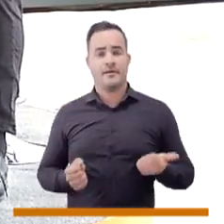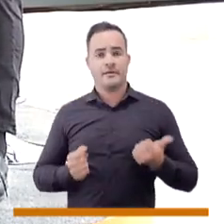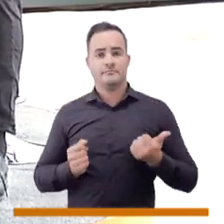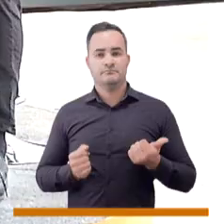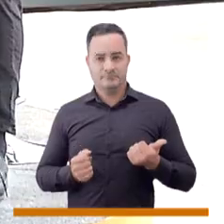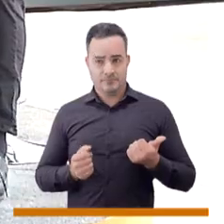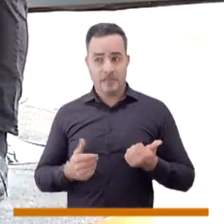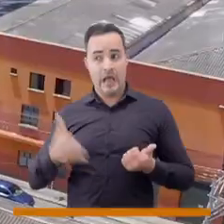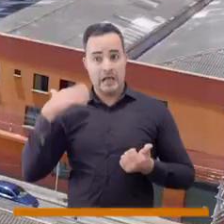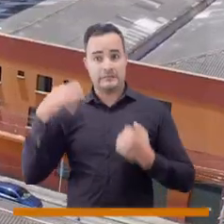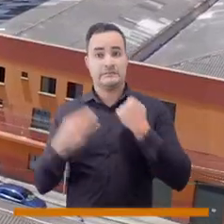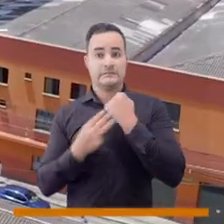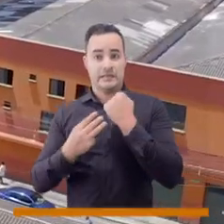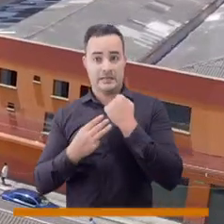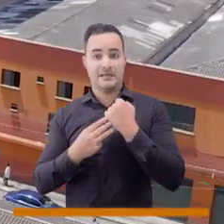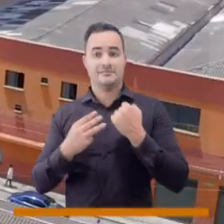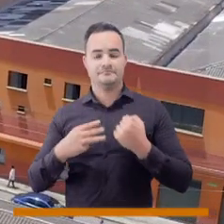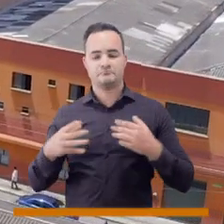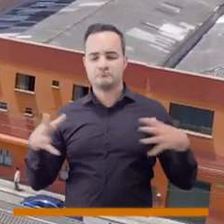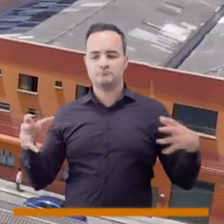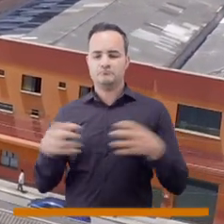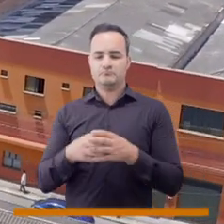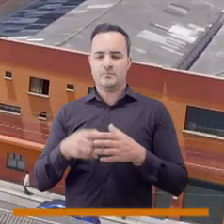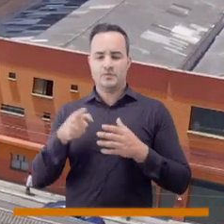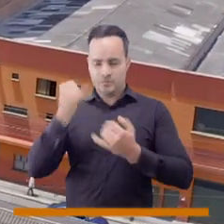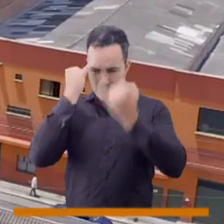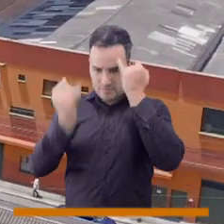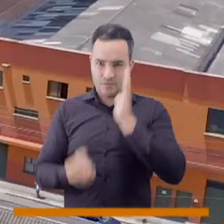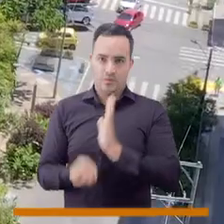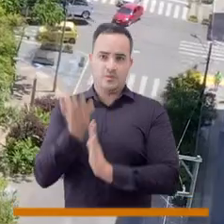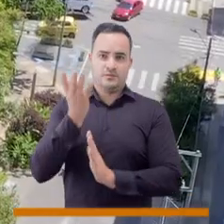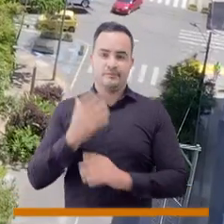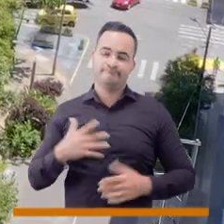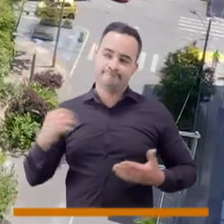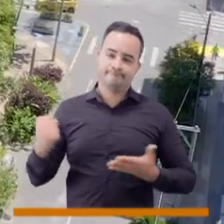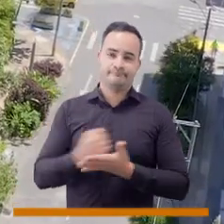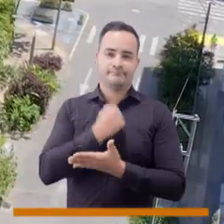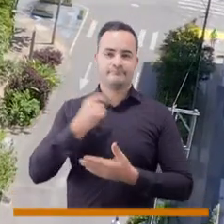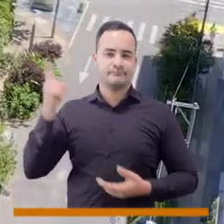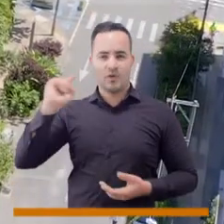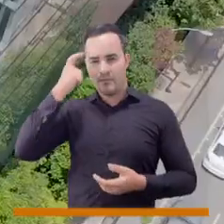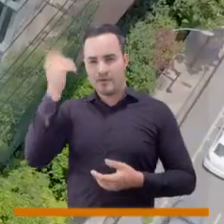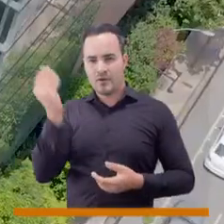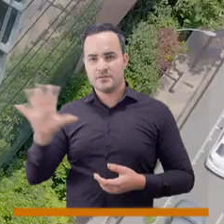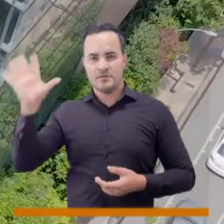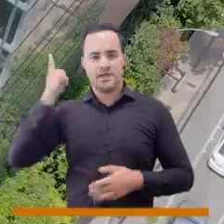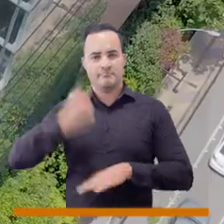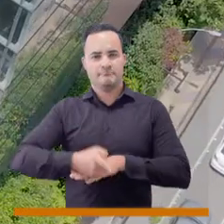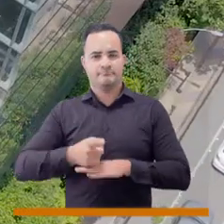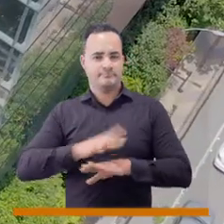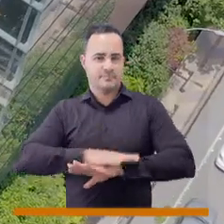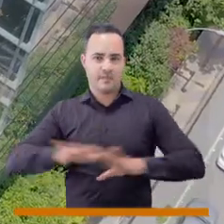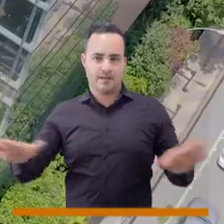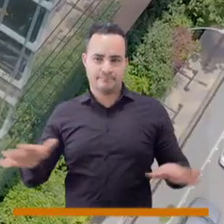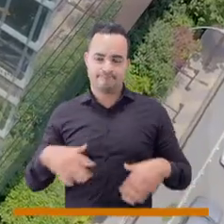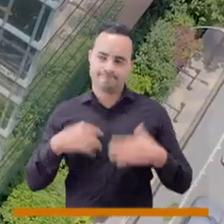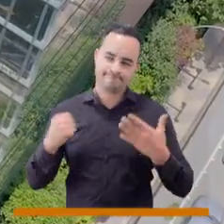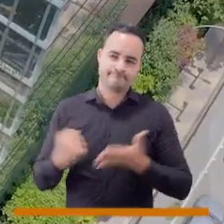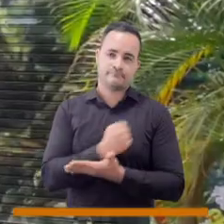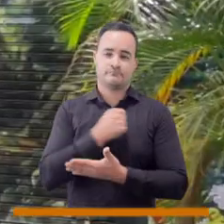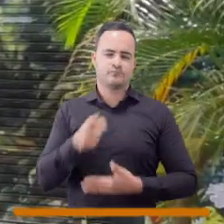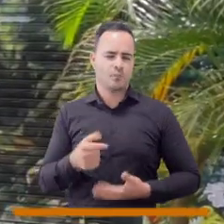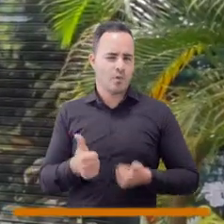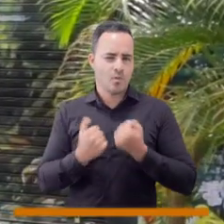tenía en el gobierno anterior un centro de innovación que desafortunadamente este gobierno lo levantó, ya no está ahí, y era